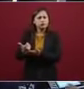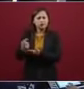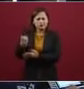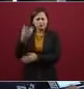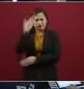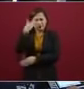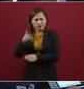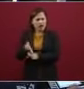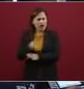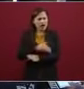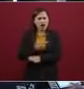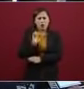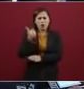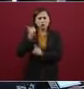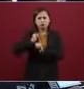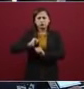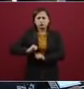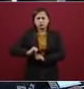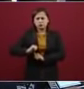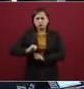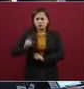Gracias.